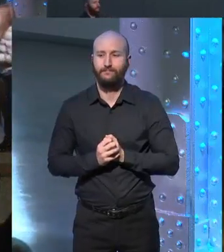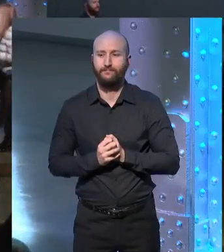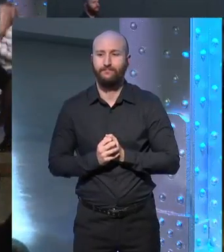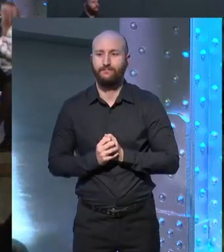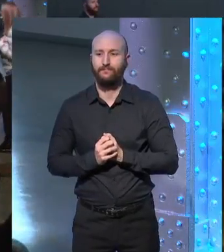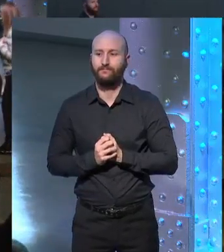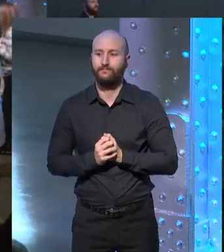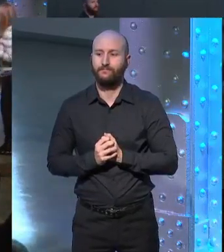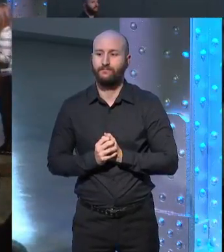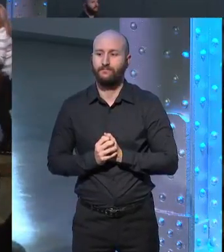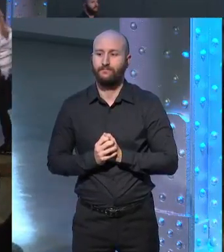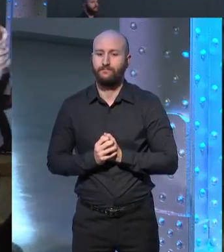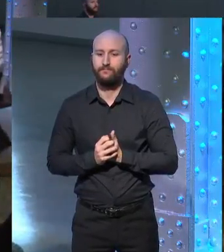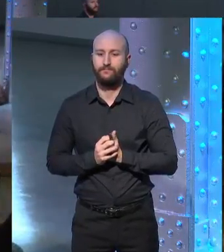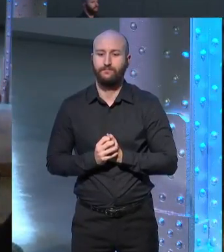Pasad por ahí.